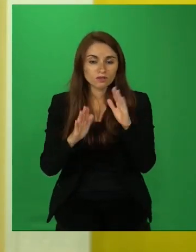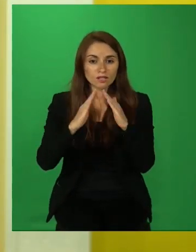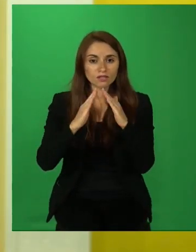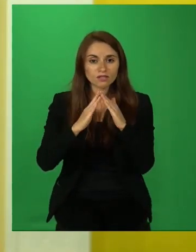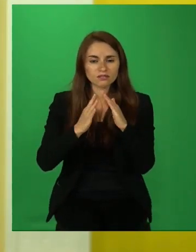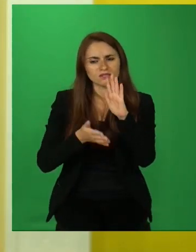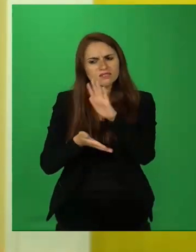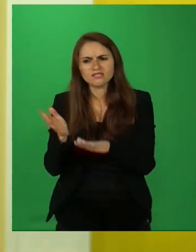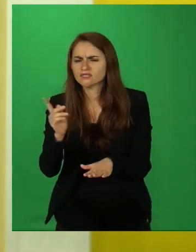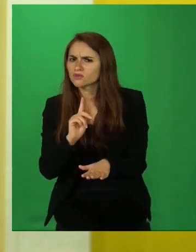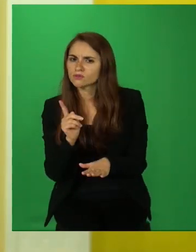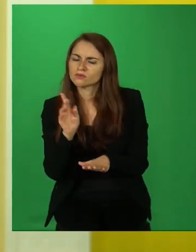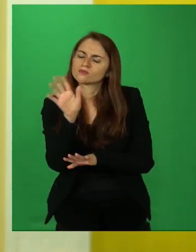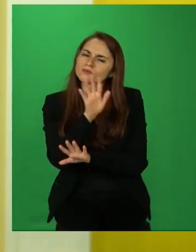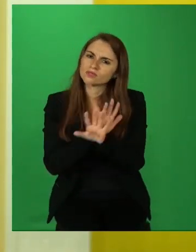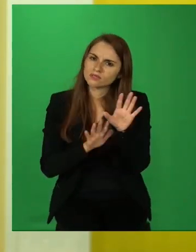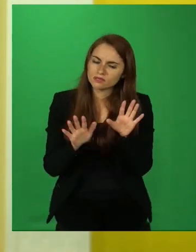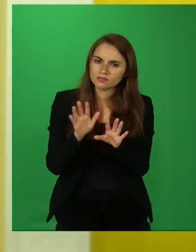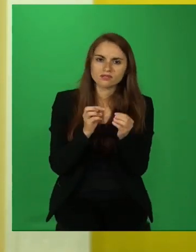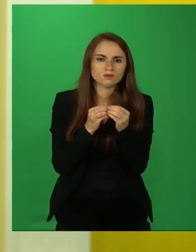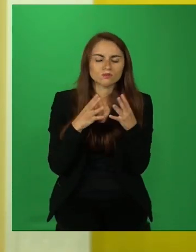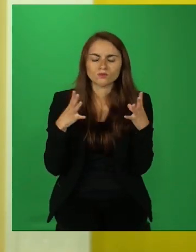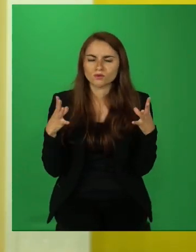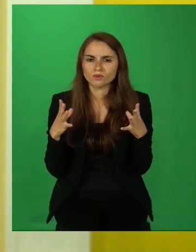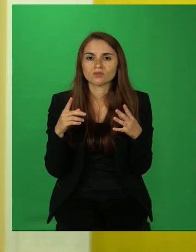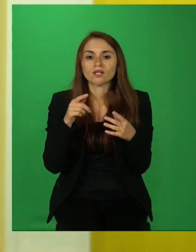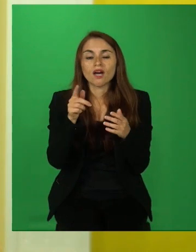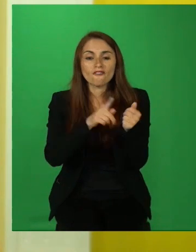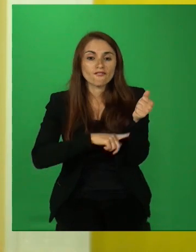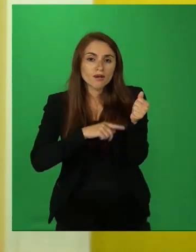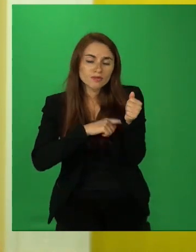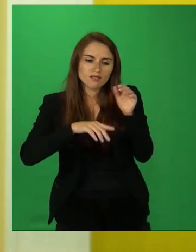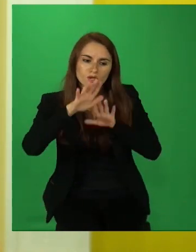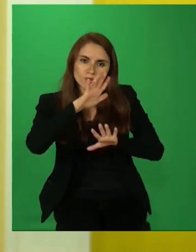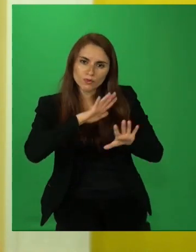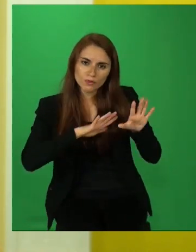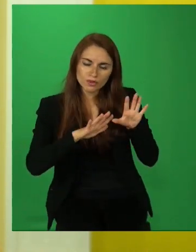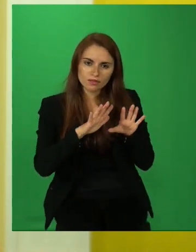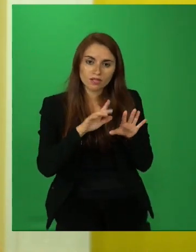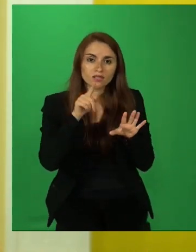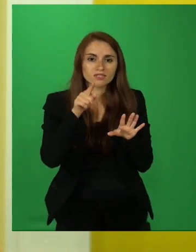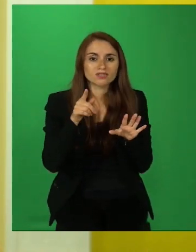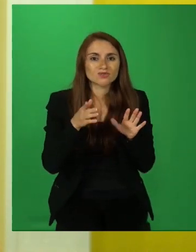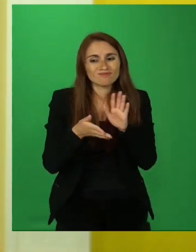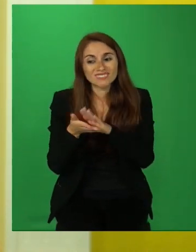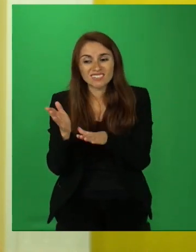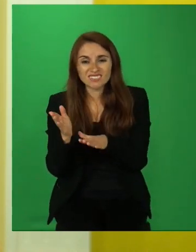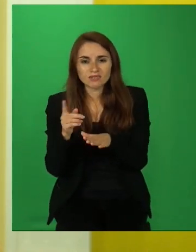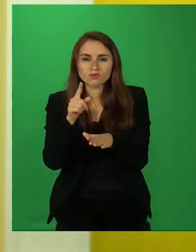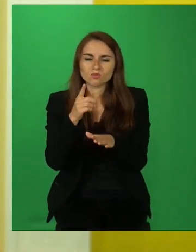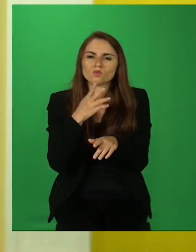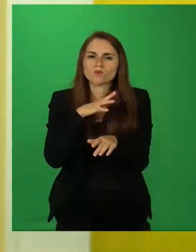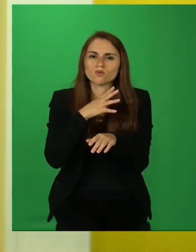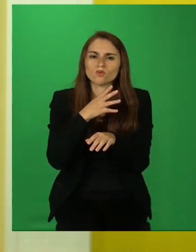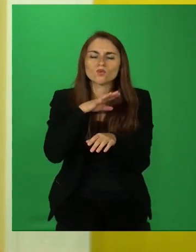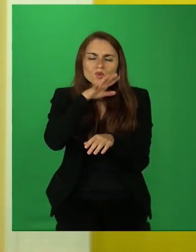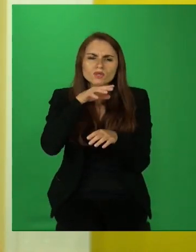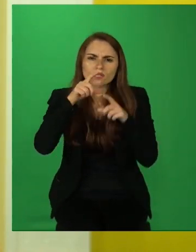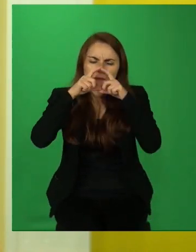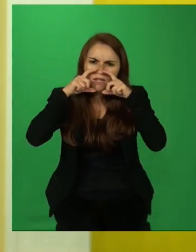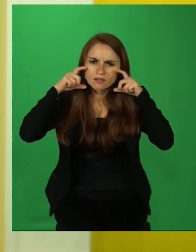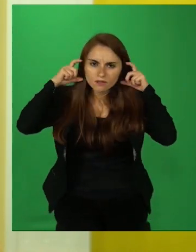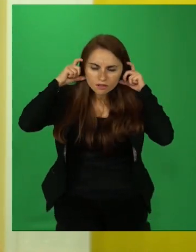salgas cuídate cuídate mucho cuida a tu familia y si tienes que salir usa mascarilla